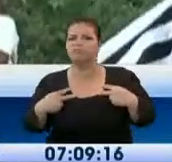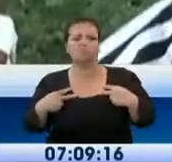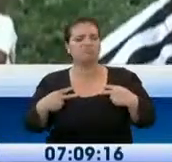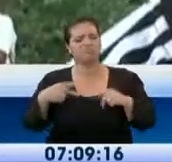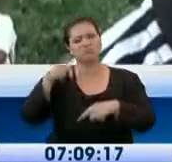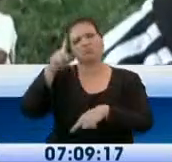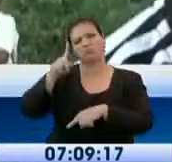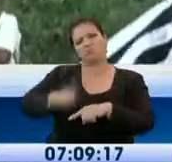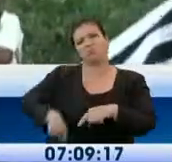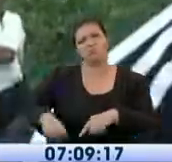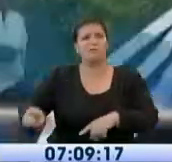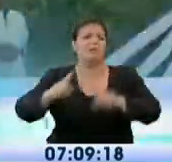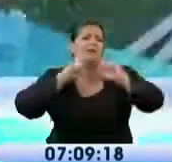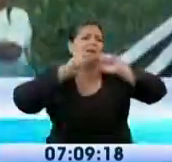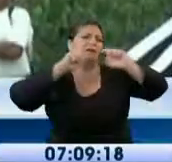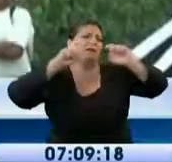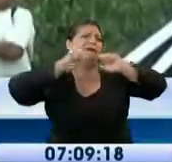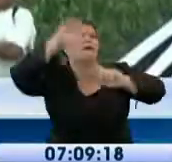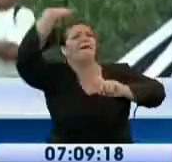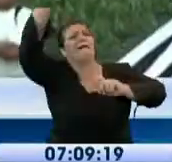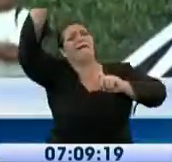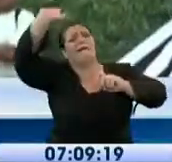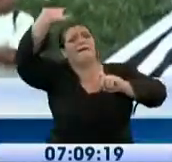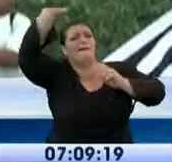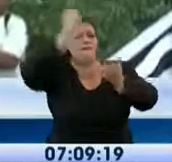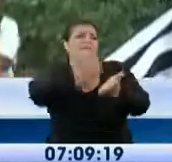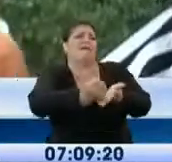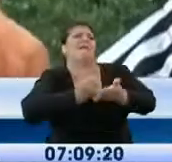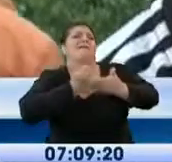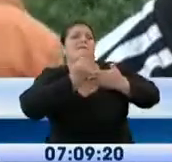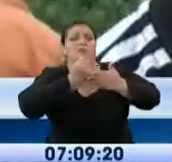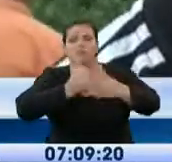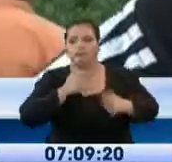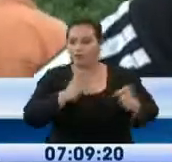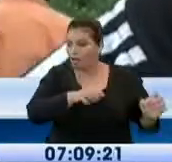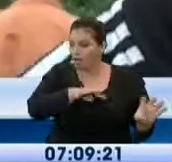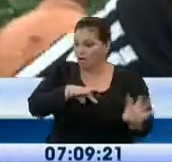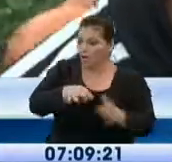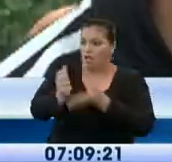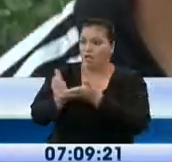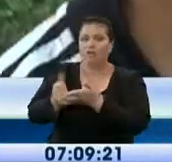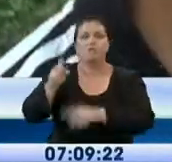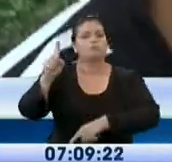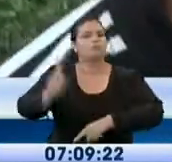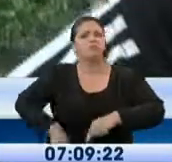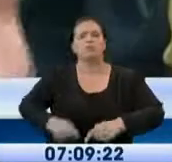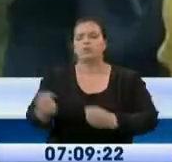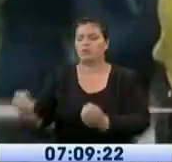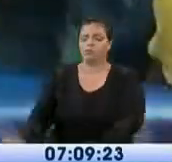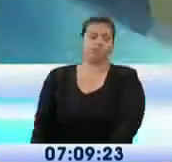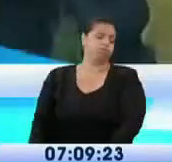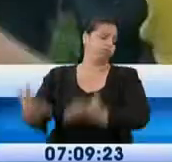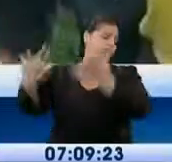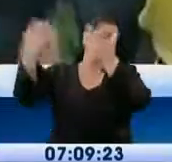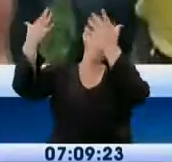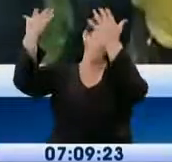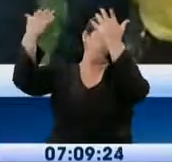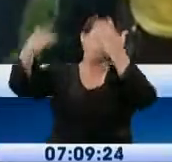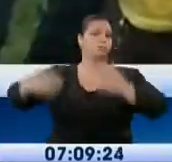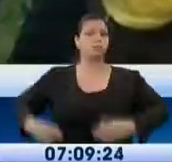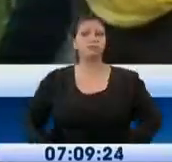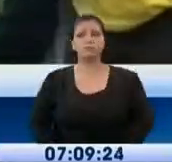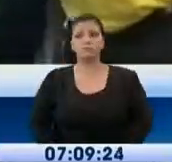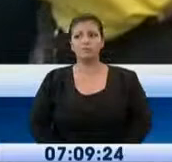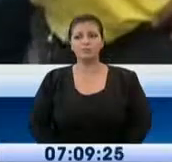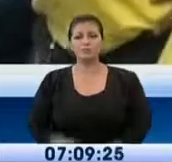mano y dice, auxilio, auxilio, ayúdenme. Nadie pudo hacer nada porque la candela era bastante fuerte. Nadie ese rato se priva,